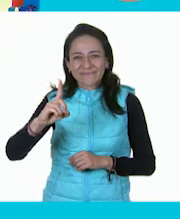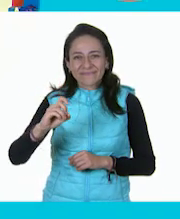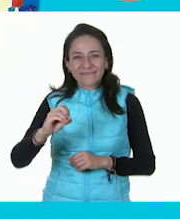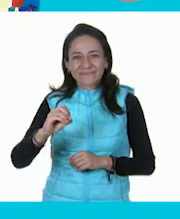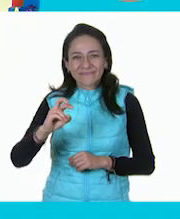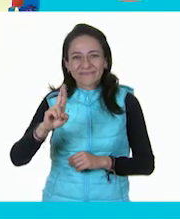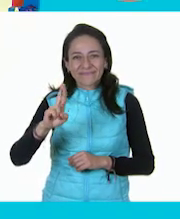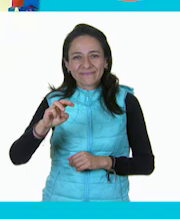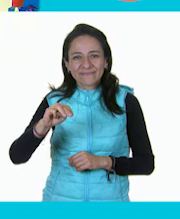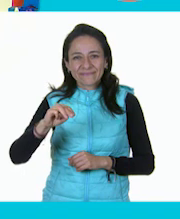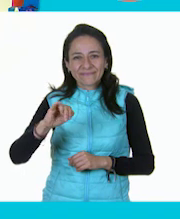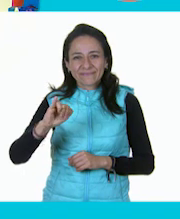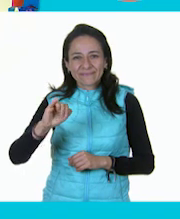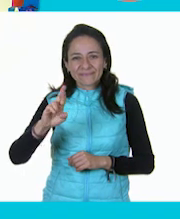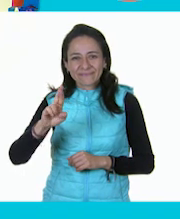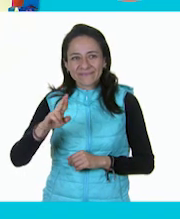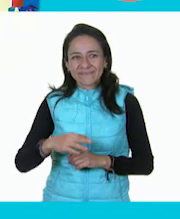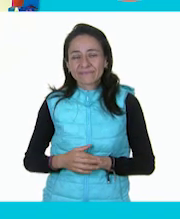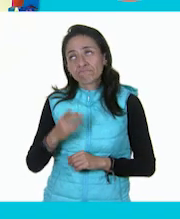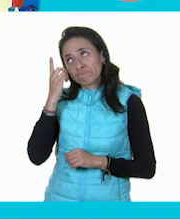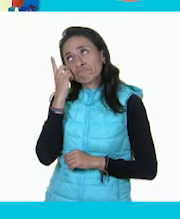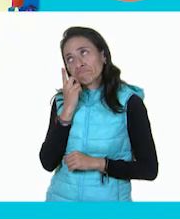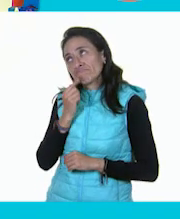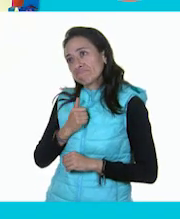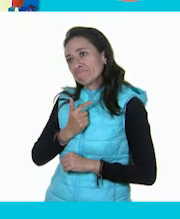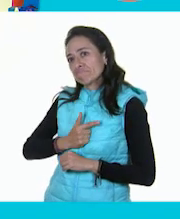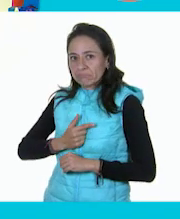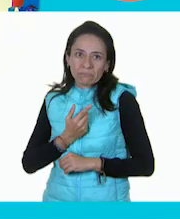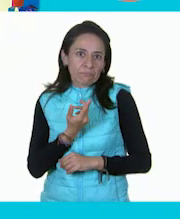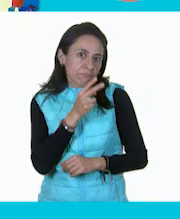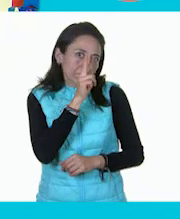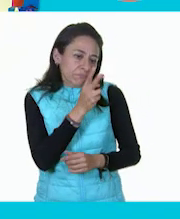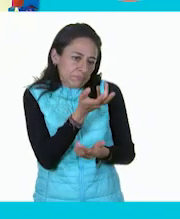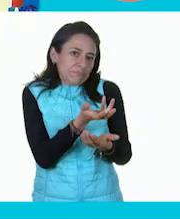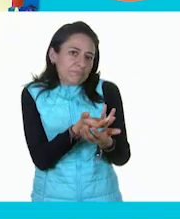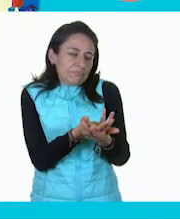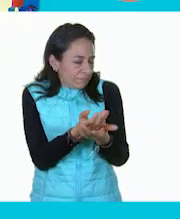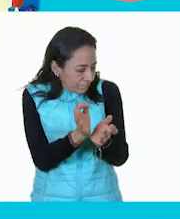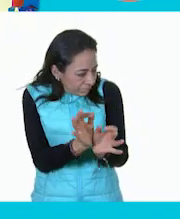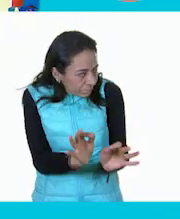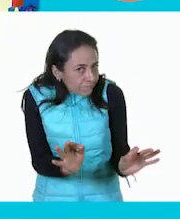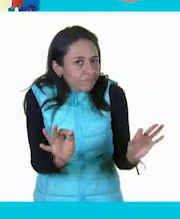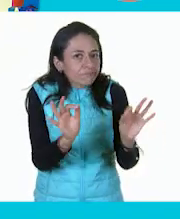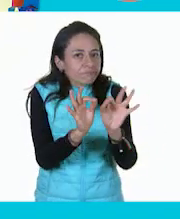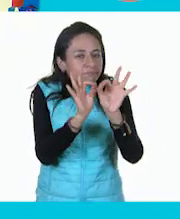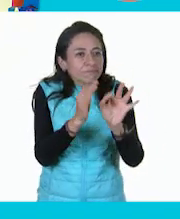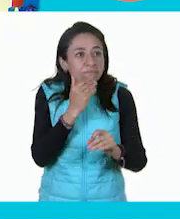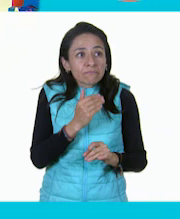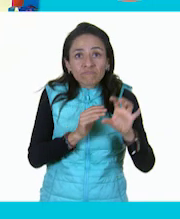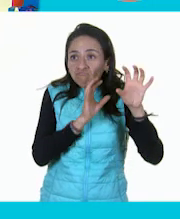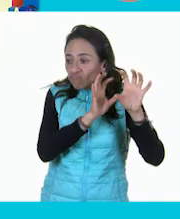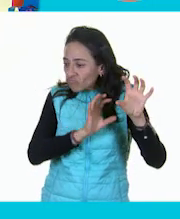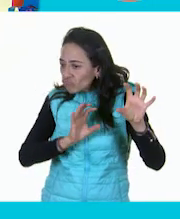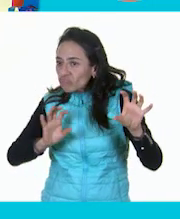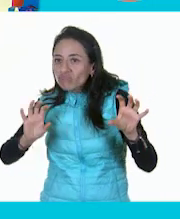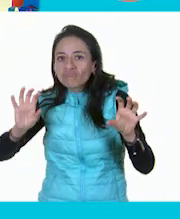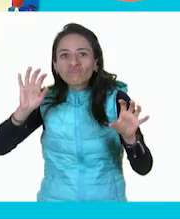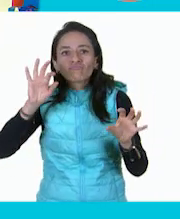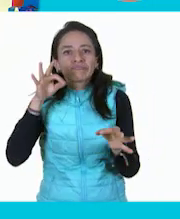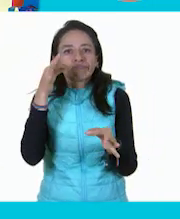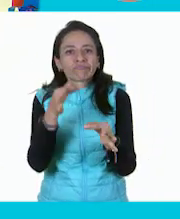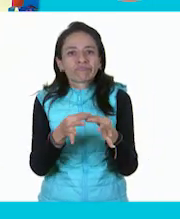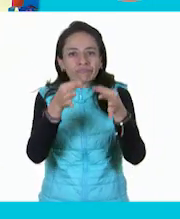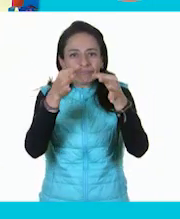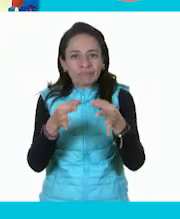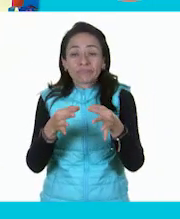Me gusta mucho dormir. Es importante descansar sí. bien. Ya están listas todas. Muy bien.